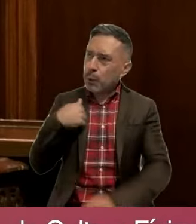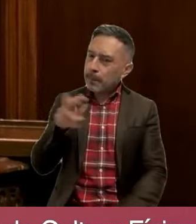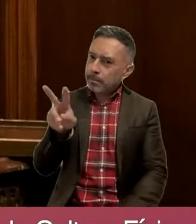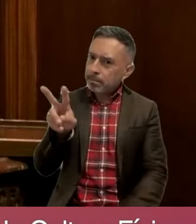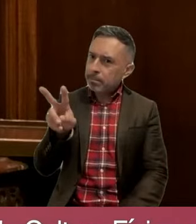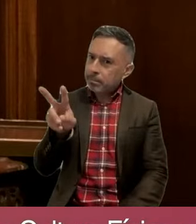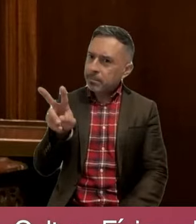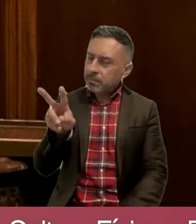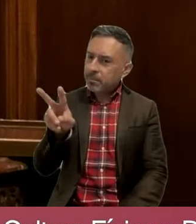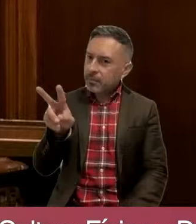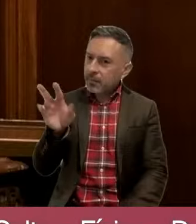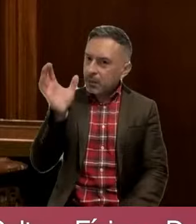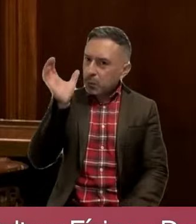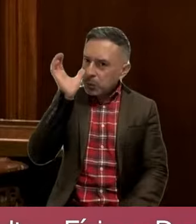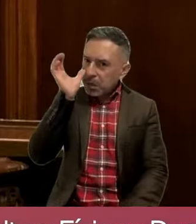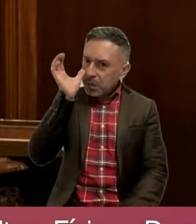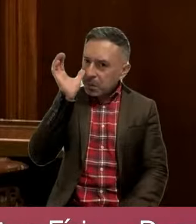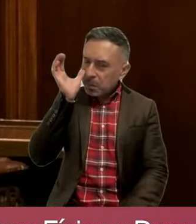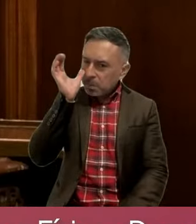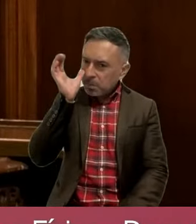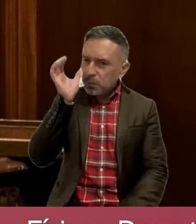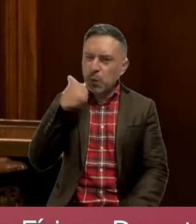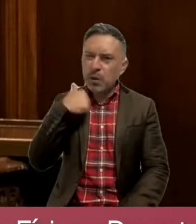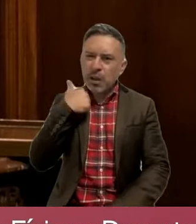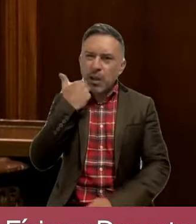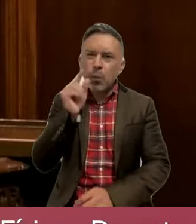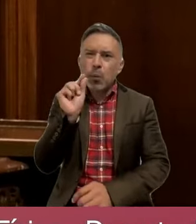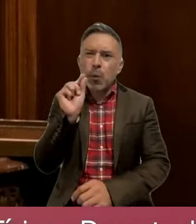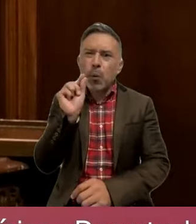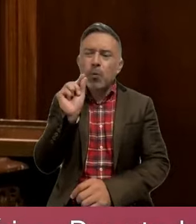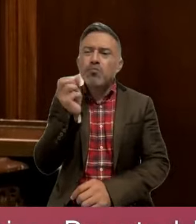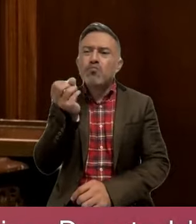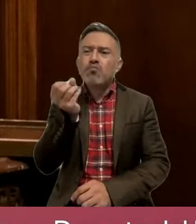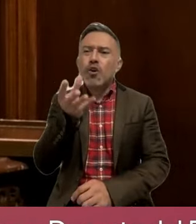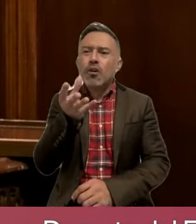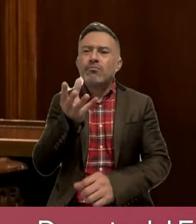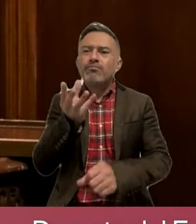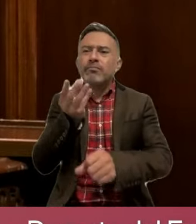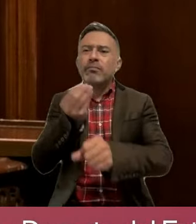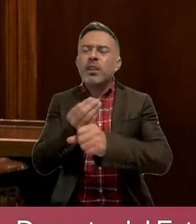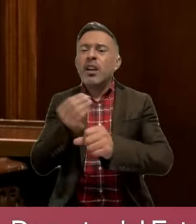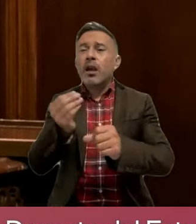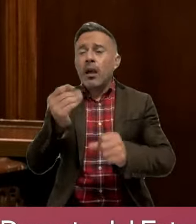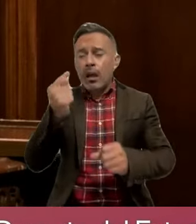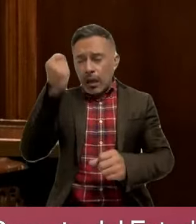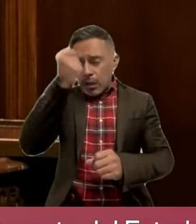quisiera un poco ampliar la teoría del delito